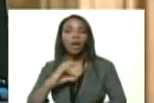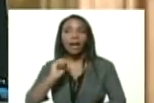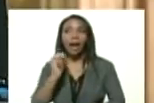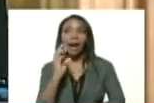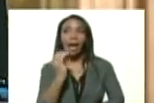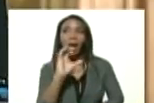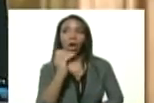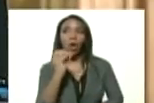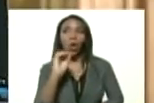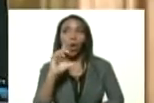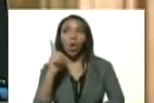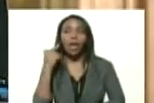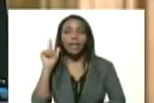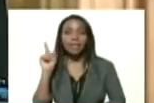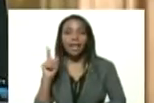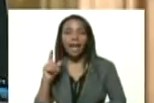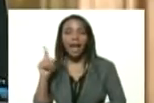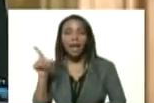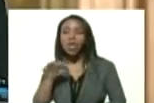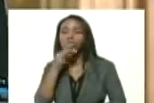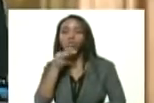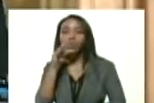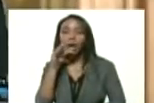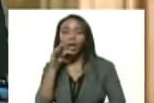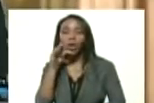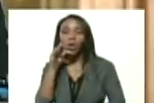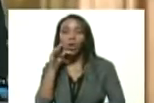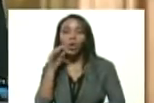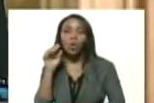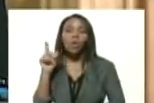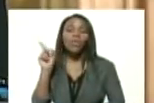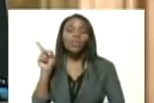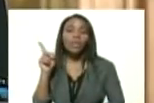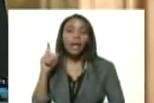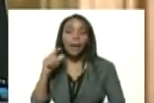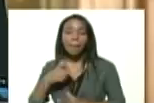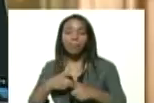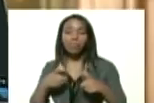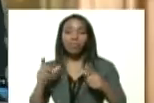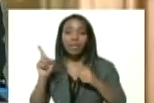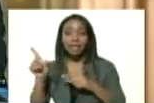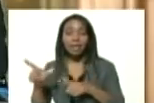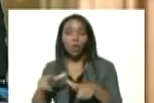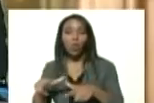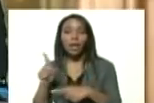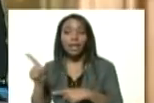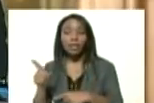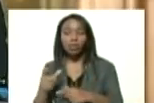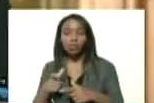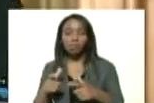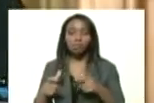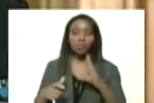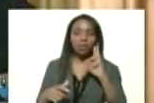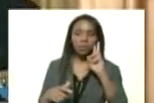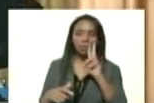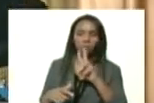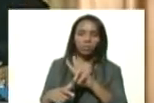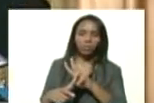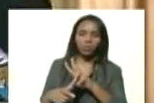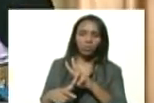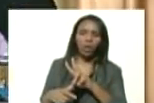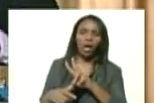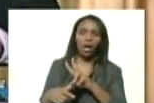suegro yerno del mayor narcotraficante de esa zona y estaba en cosas raras por eso lo